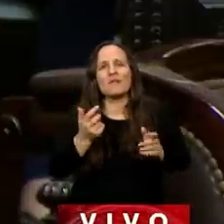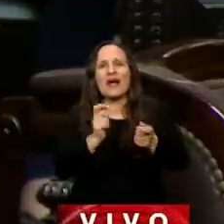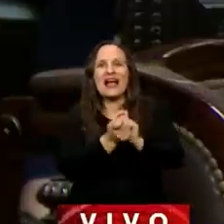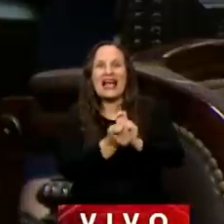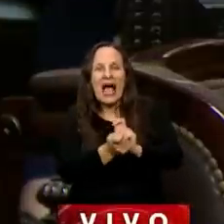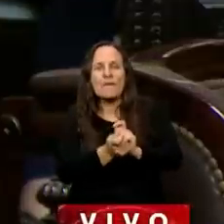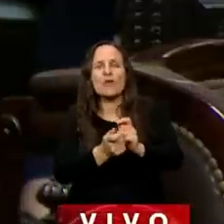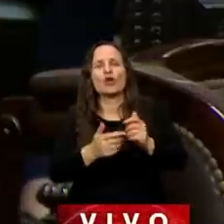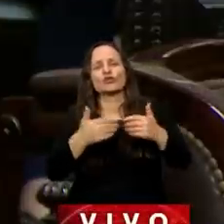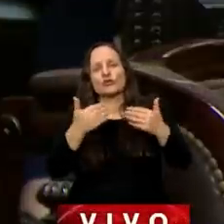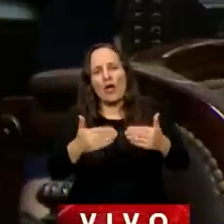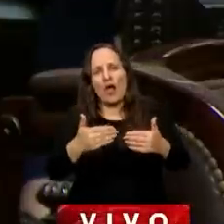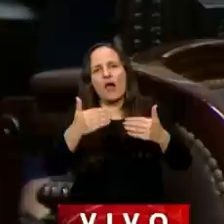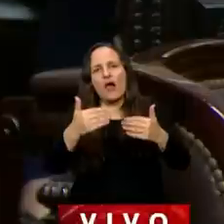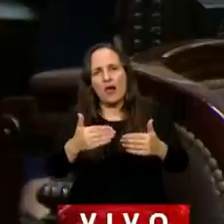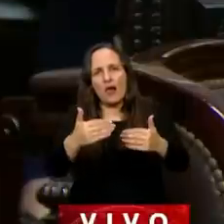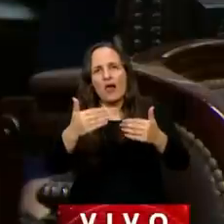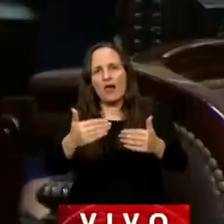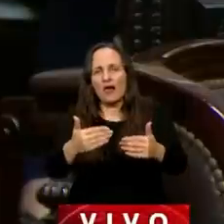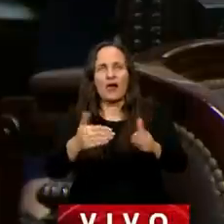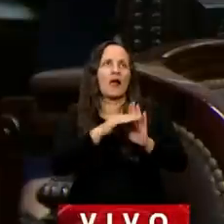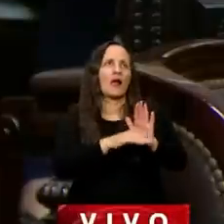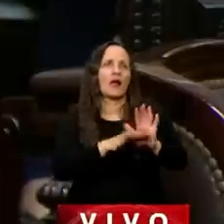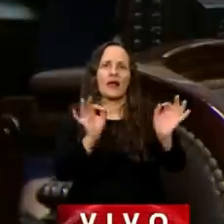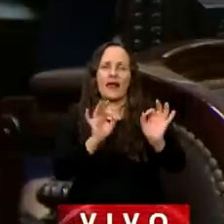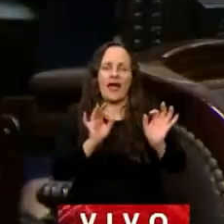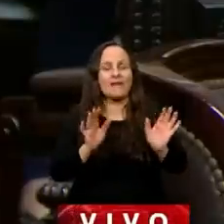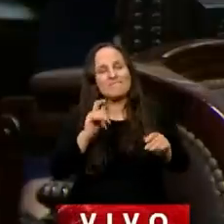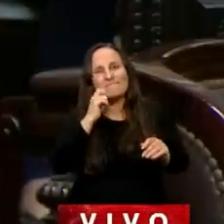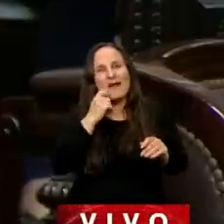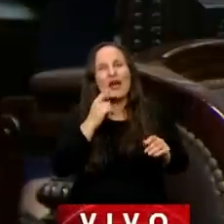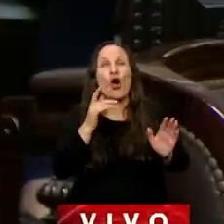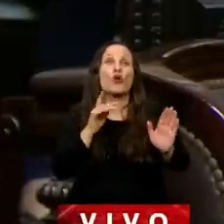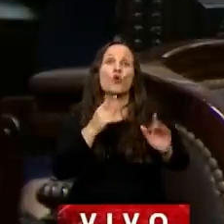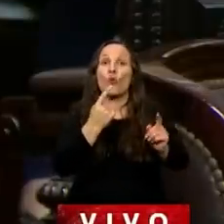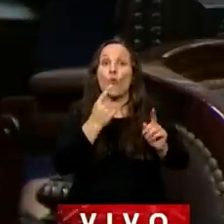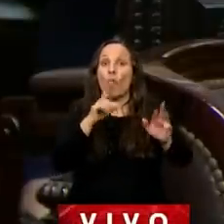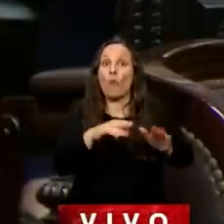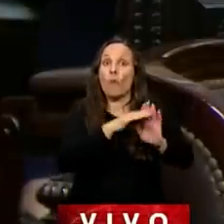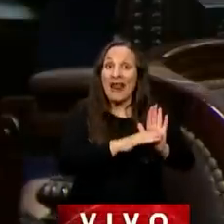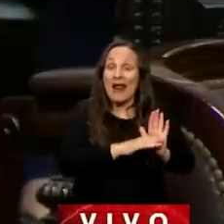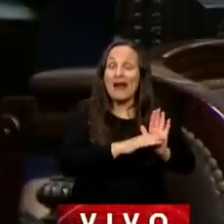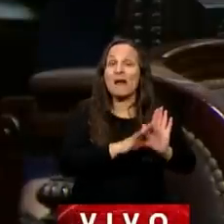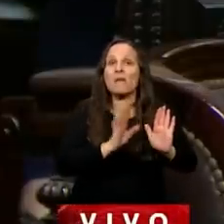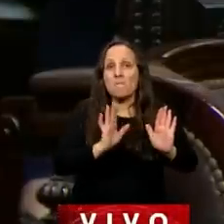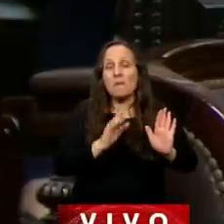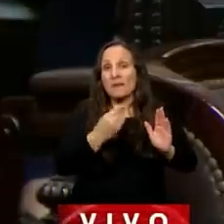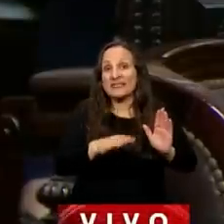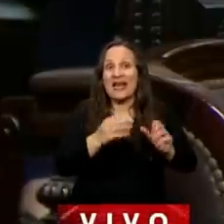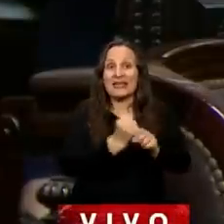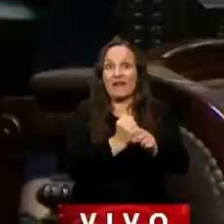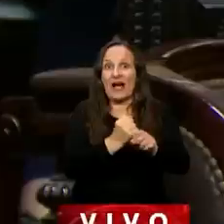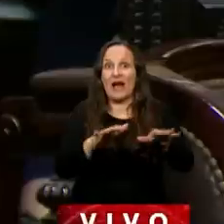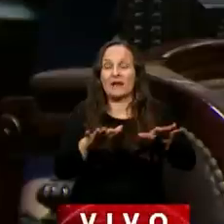a seguir dilatando el problema. No vamos a tener ningún régimen. Es mejor tener uno perfectible en el corto plazo y empezar a trabajar de manera